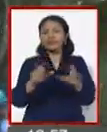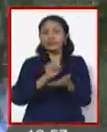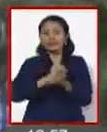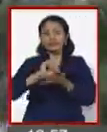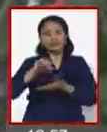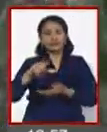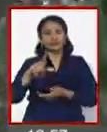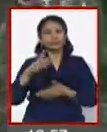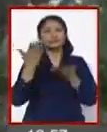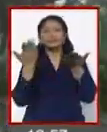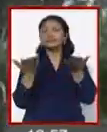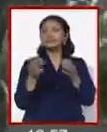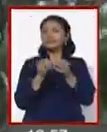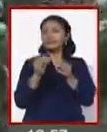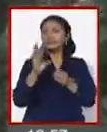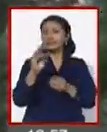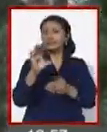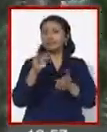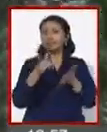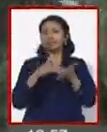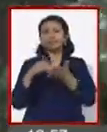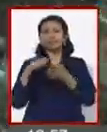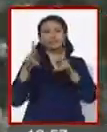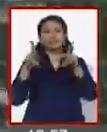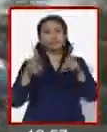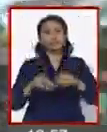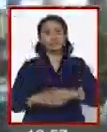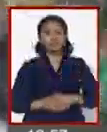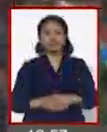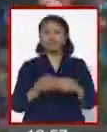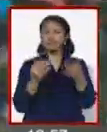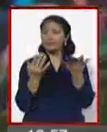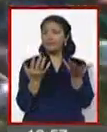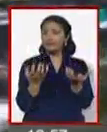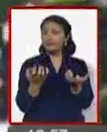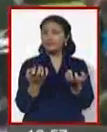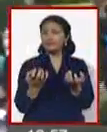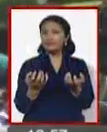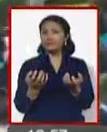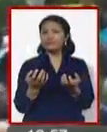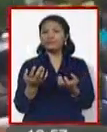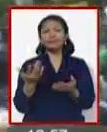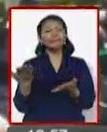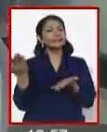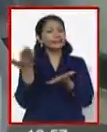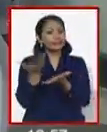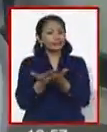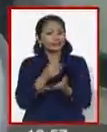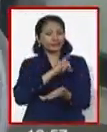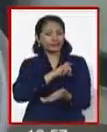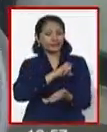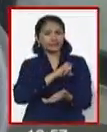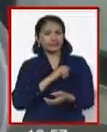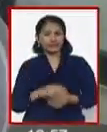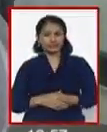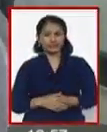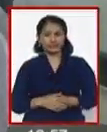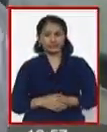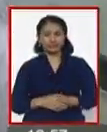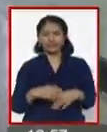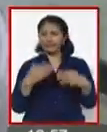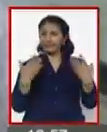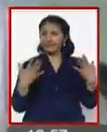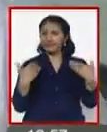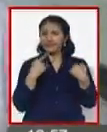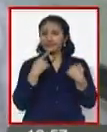de San Julián, donde existen más de 70.000 habitantes. Pues queremos que retorne, ¿no? De una vez el comandante también